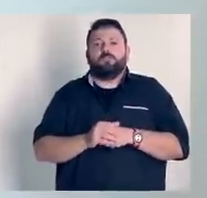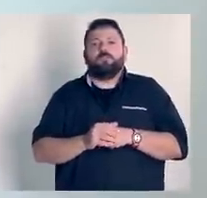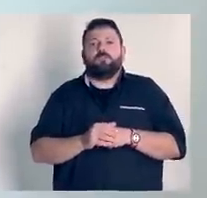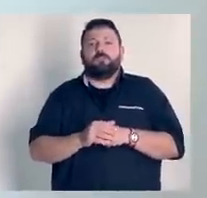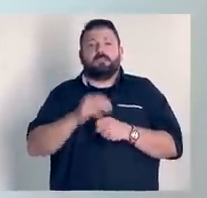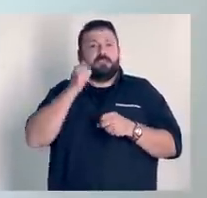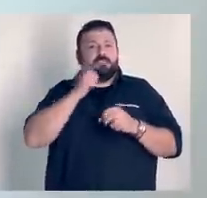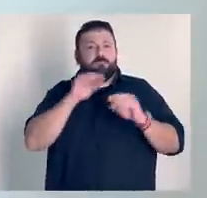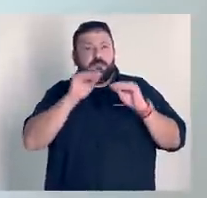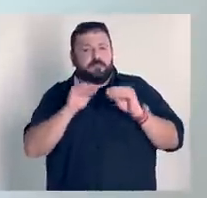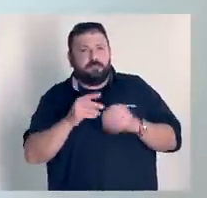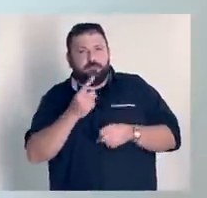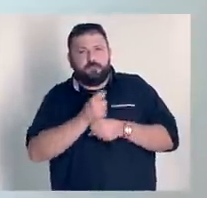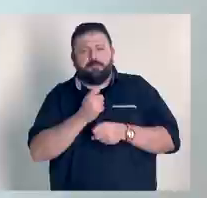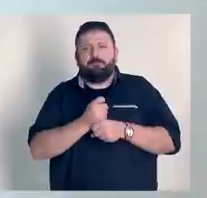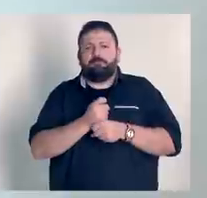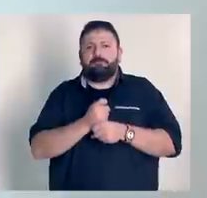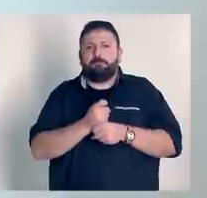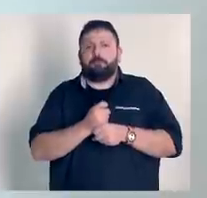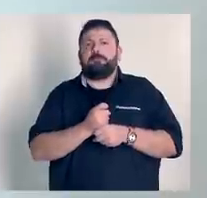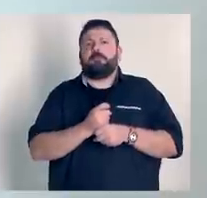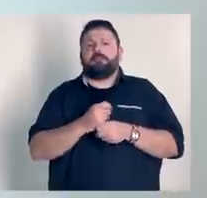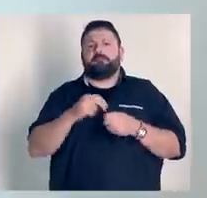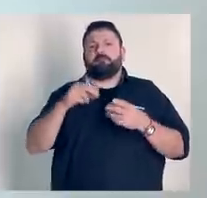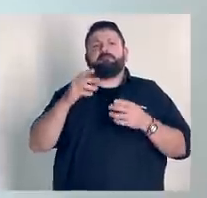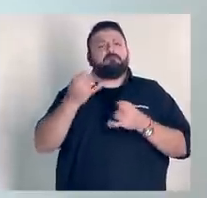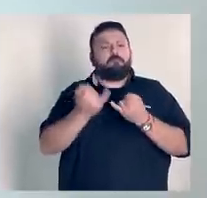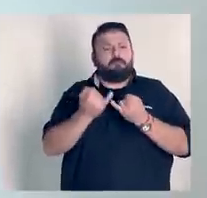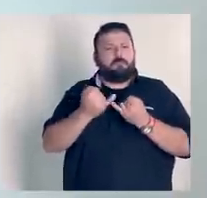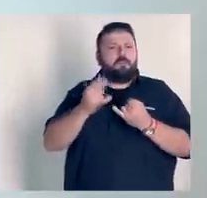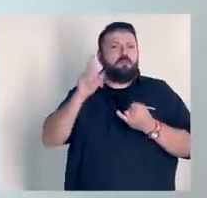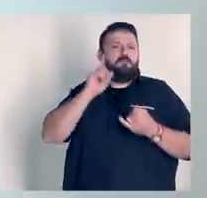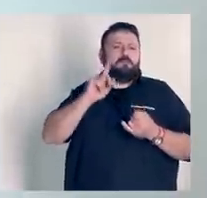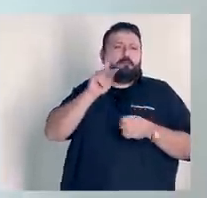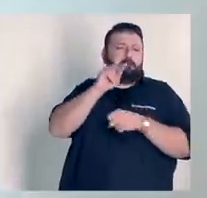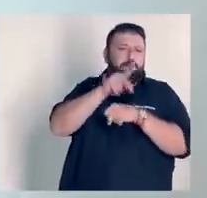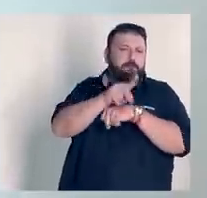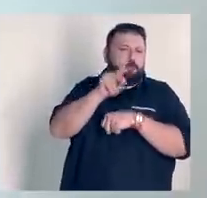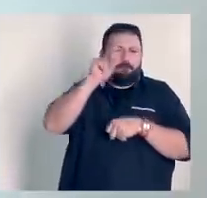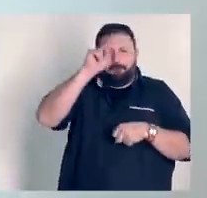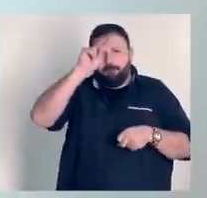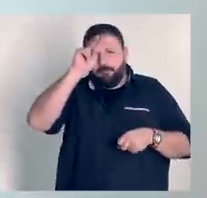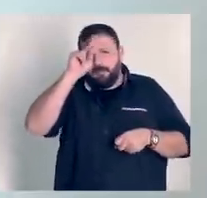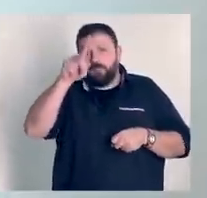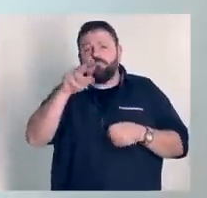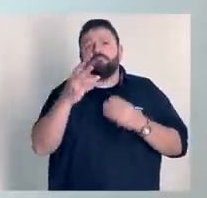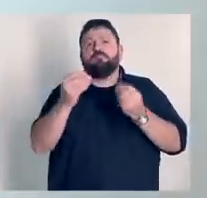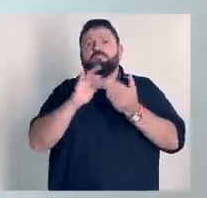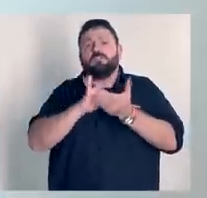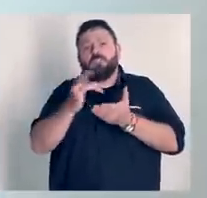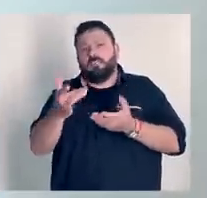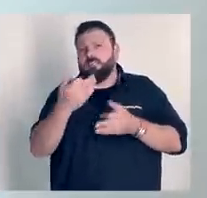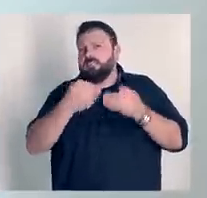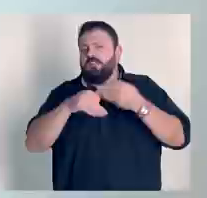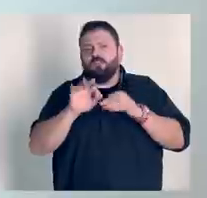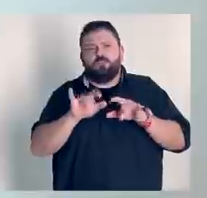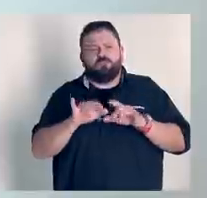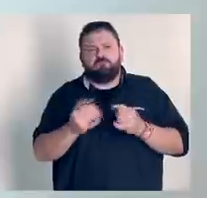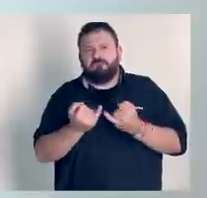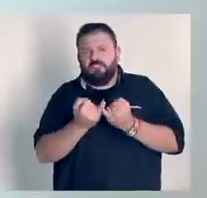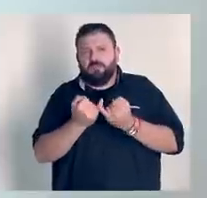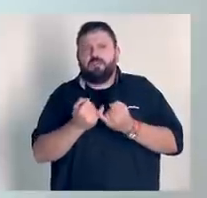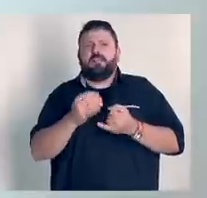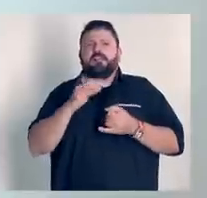mueve. A Eloy Natalicio, saludos desde Puno, Perú. Muchísimas gracias por escribirnos a todos nosotros.